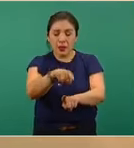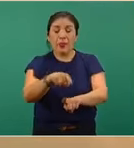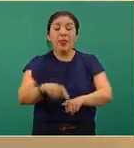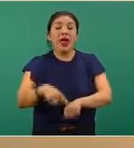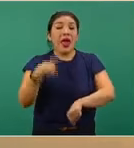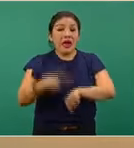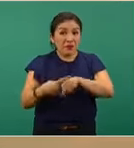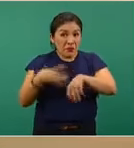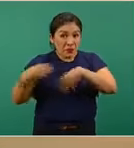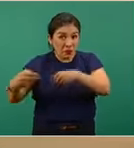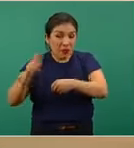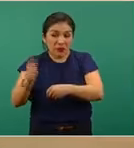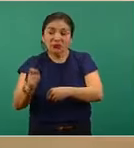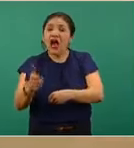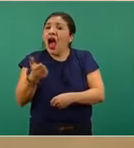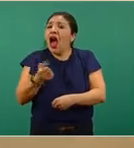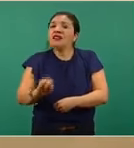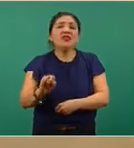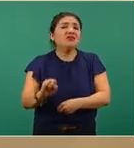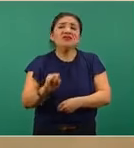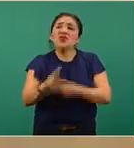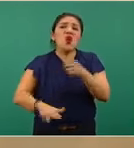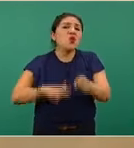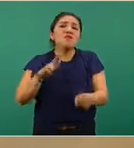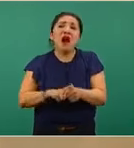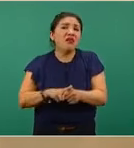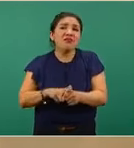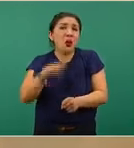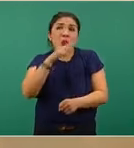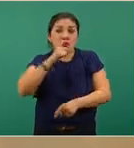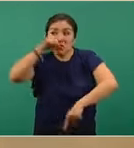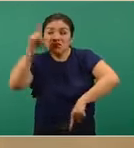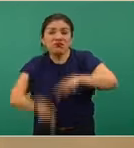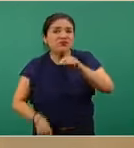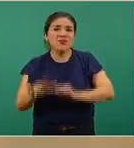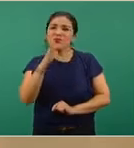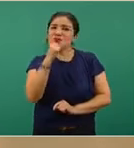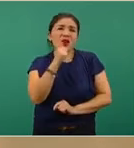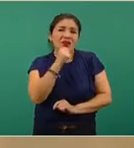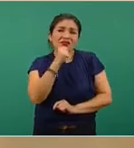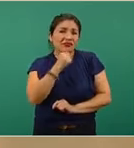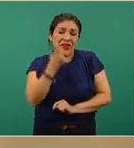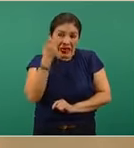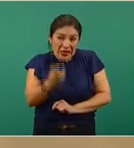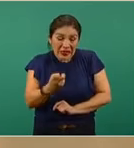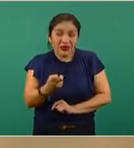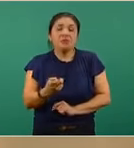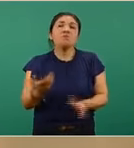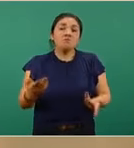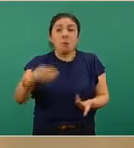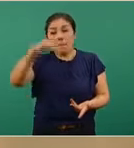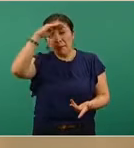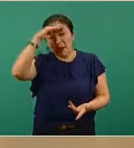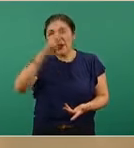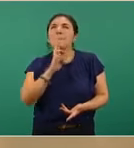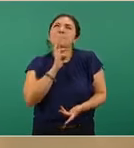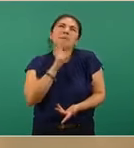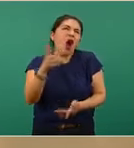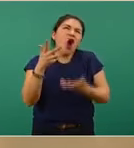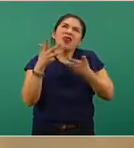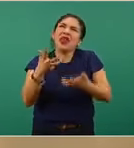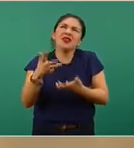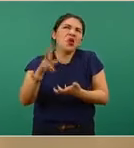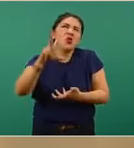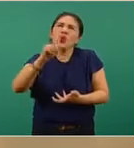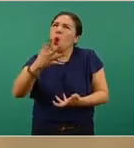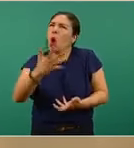las epidemias son hasta cierto punto inevitables. Entonces, considerar que lo deseable es que no existieran y que